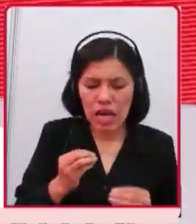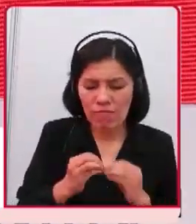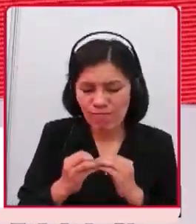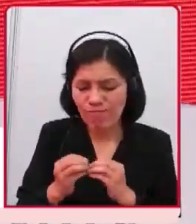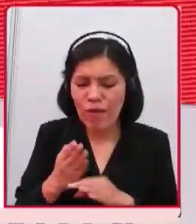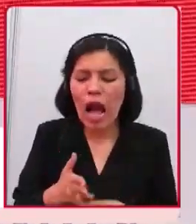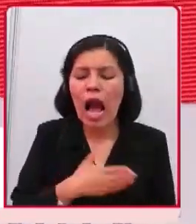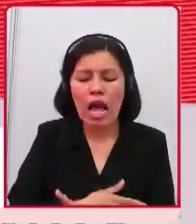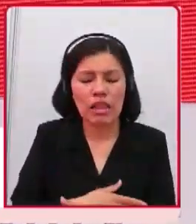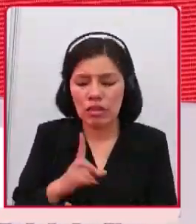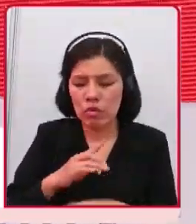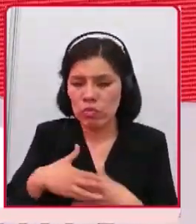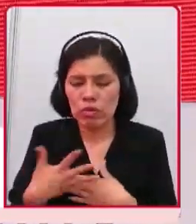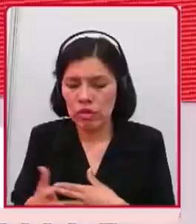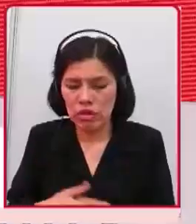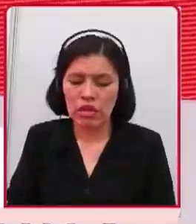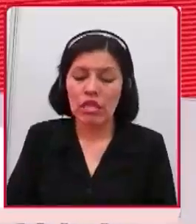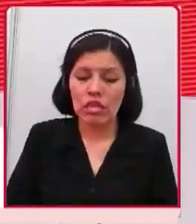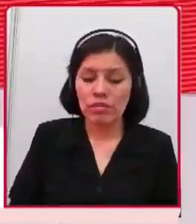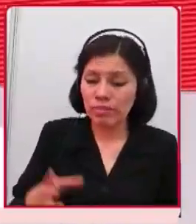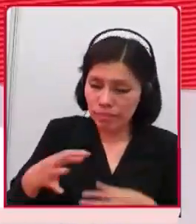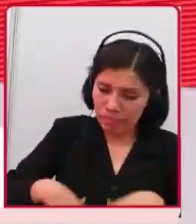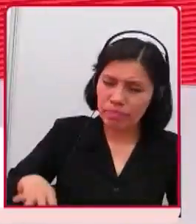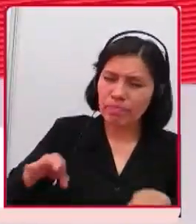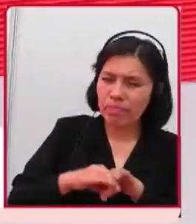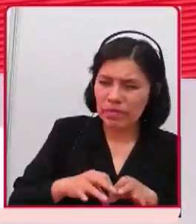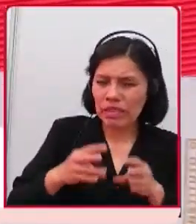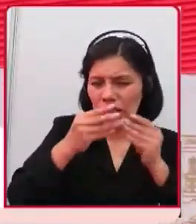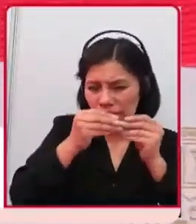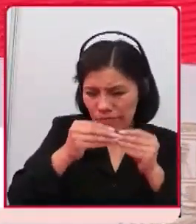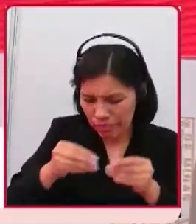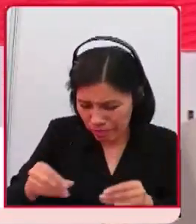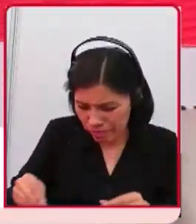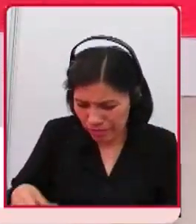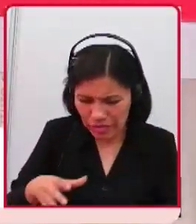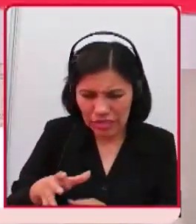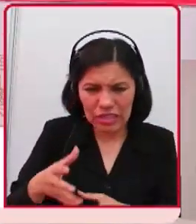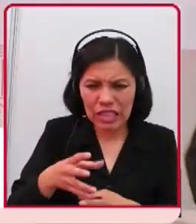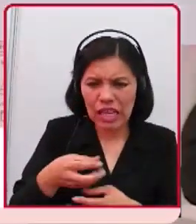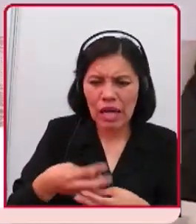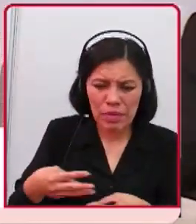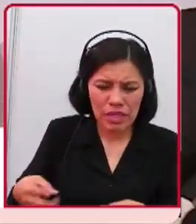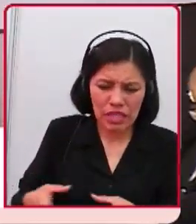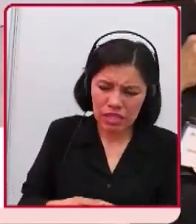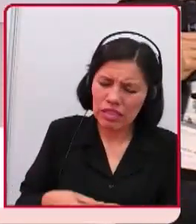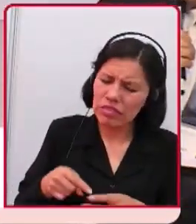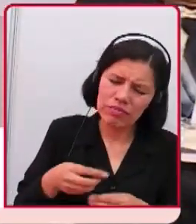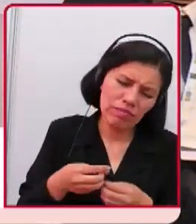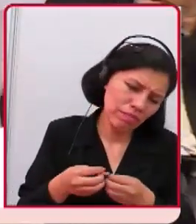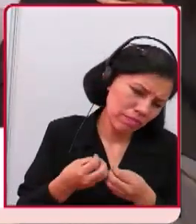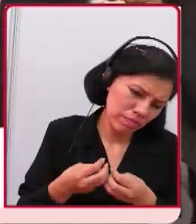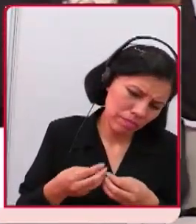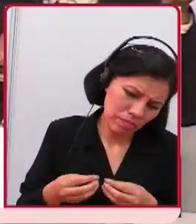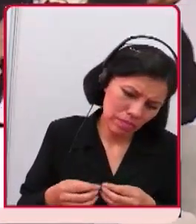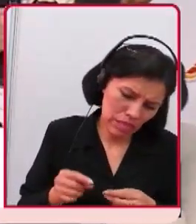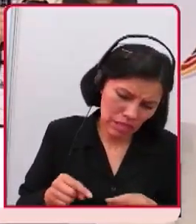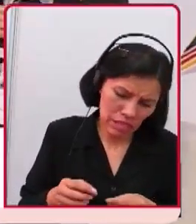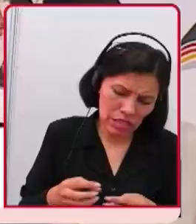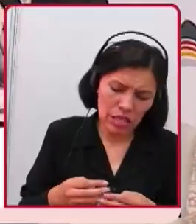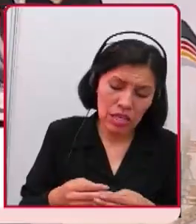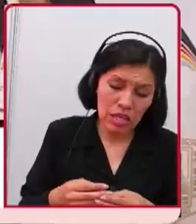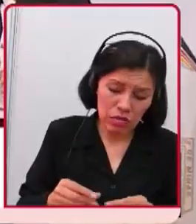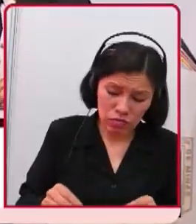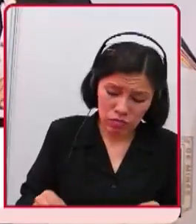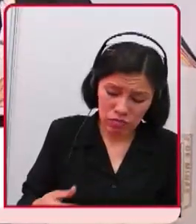muy gravitante la presencia de las arcillas en los flujos que van a la planta y el espesador? ¿Es variable? ¿Varía mucho?